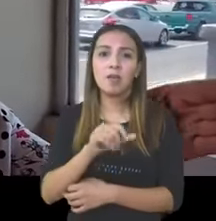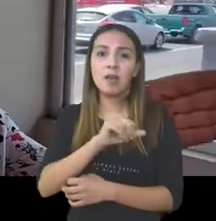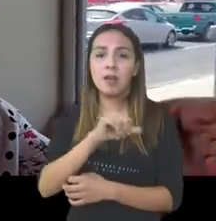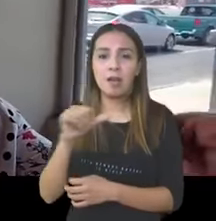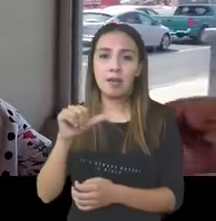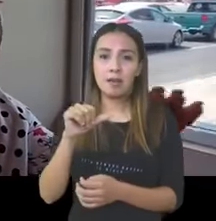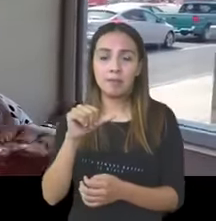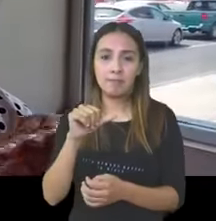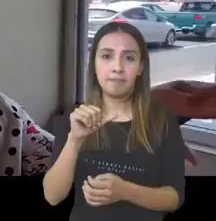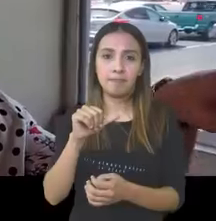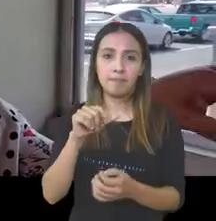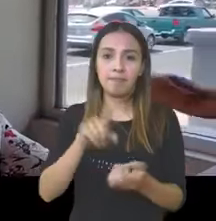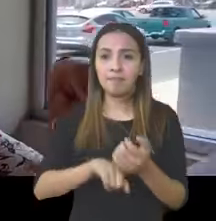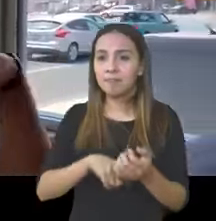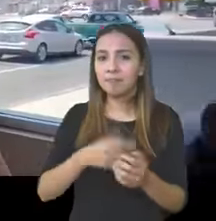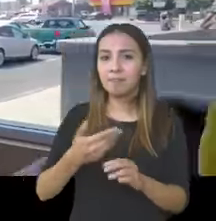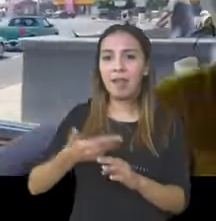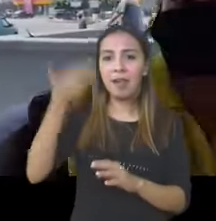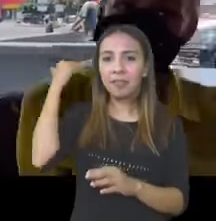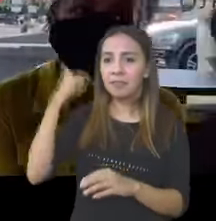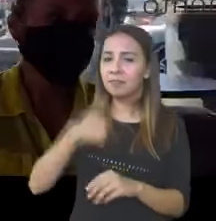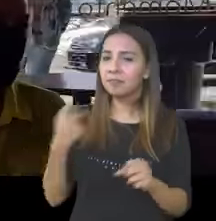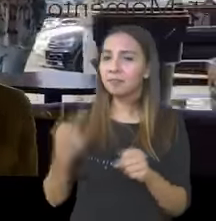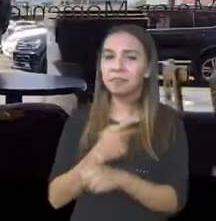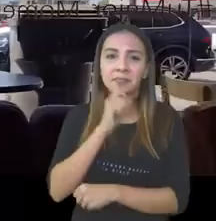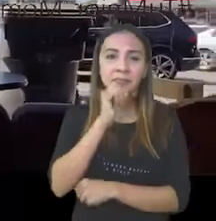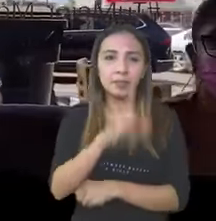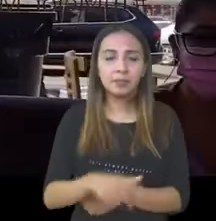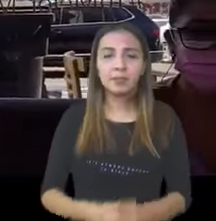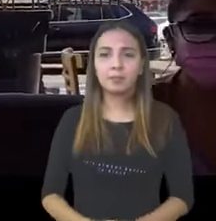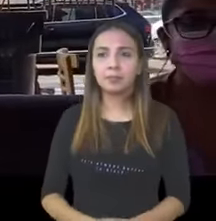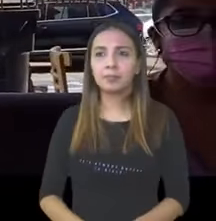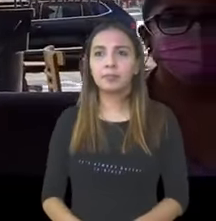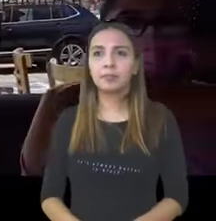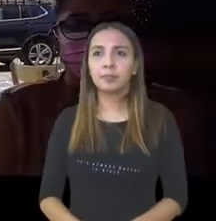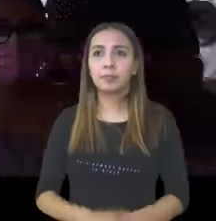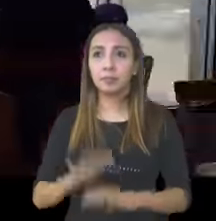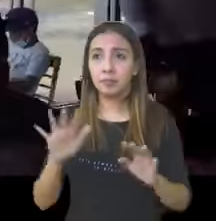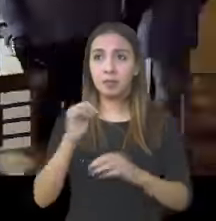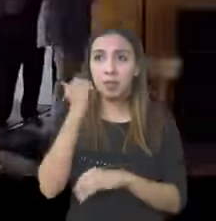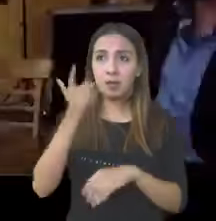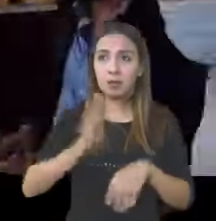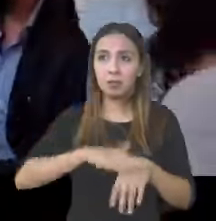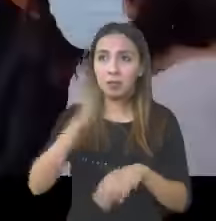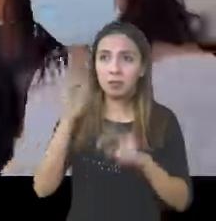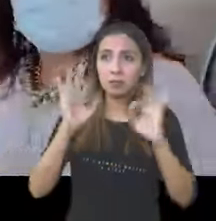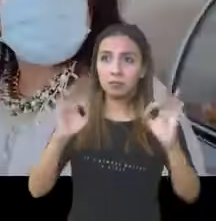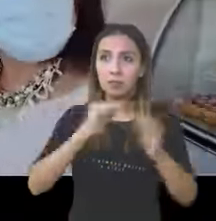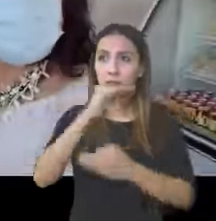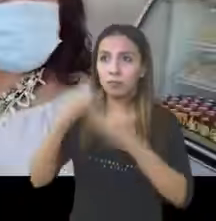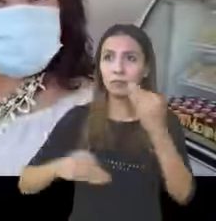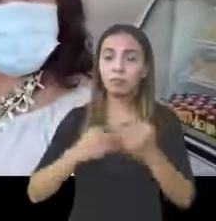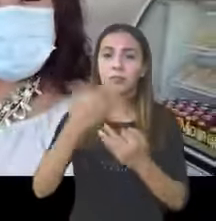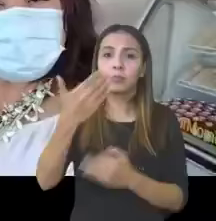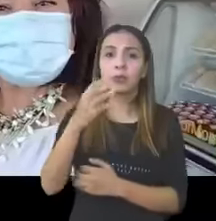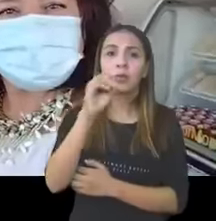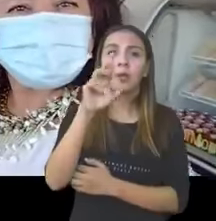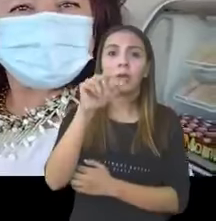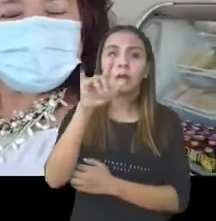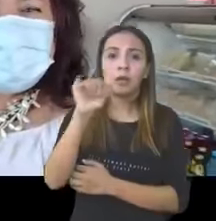su momento, lo mismo. Correcto. Lo mismo. Cerramos ya, algo que quieran ya comentar, ya es todo. Oralia, te agradezco,